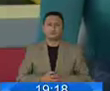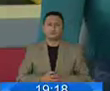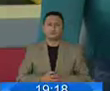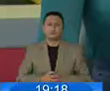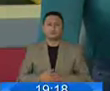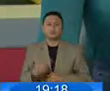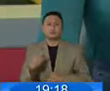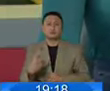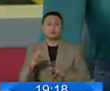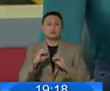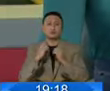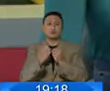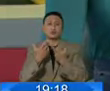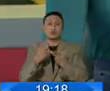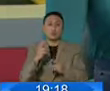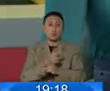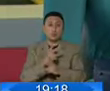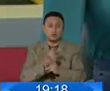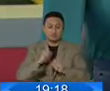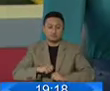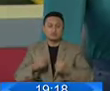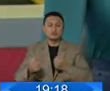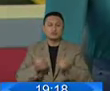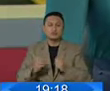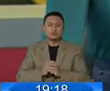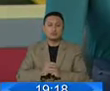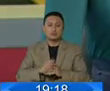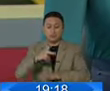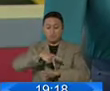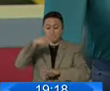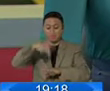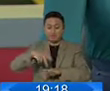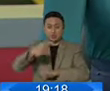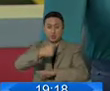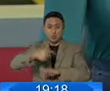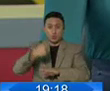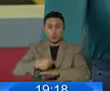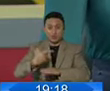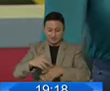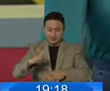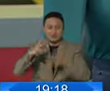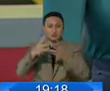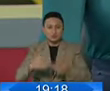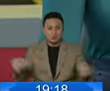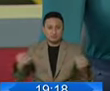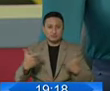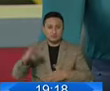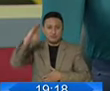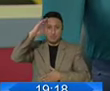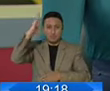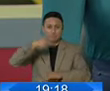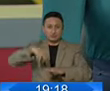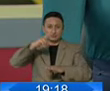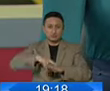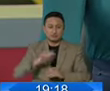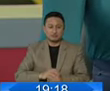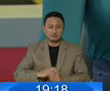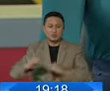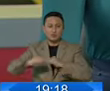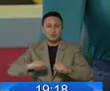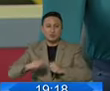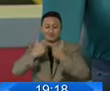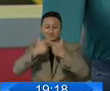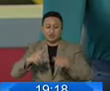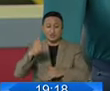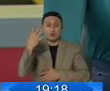Dos presuntas organizaciones delictivas que operaban en la provincia de Pichincha y Guayas fueron desarticuladas por la Policía Nacional en los operativos Libertad